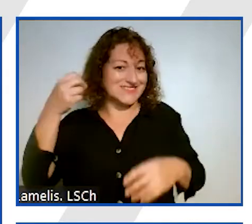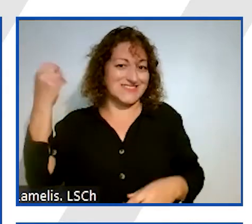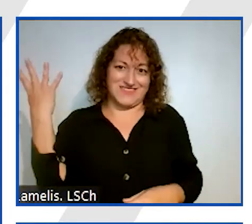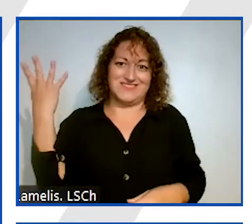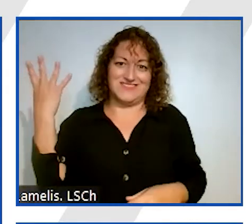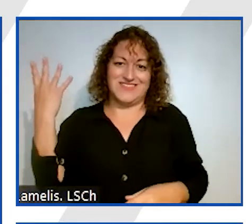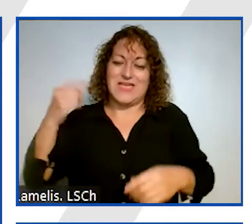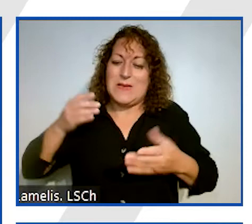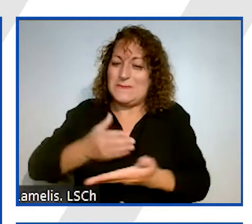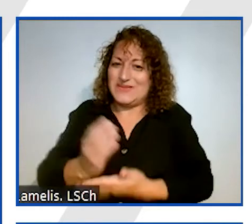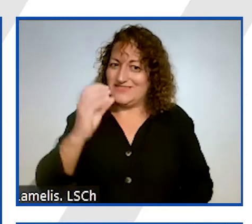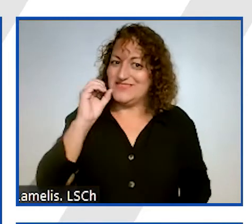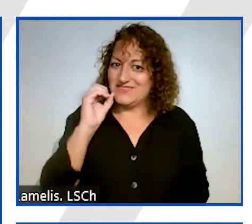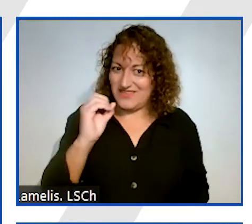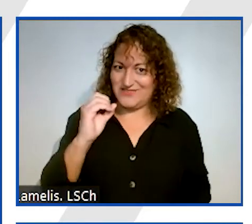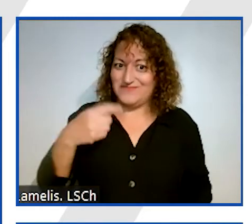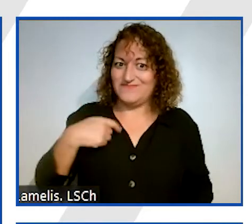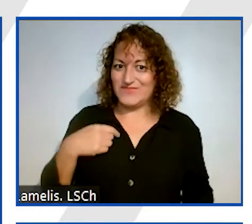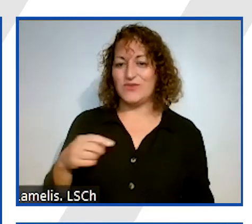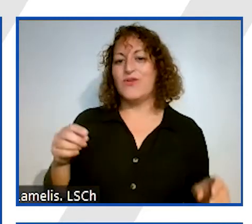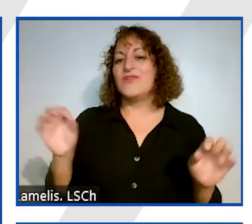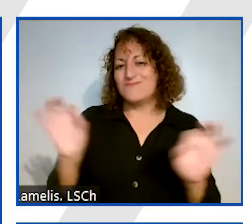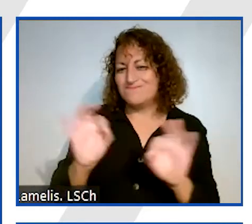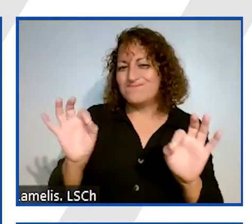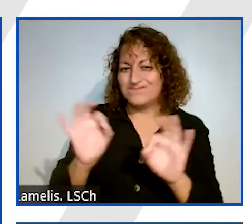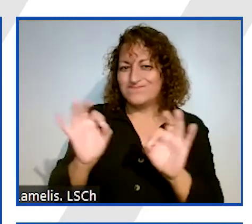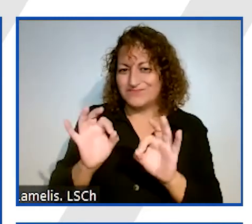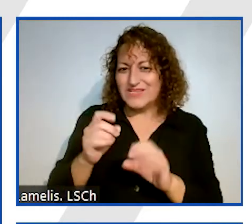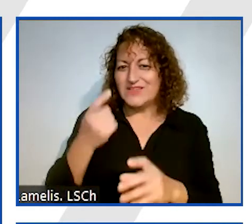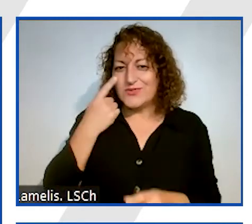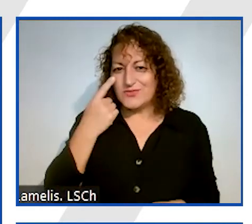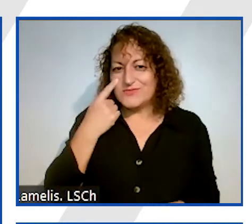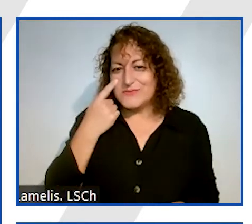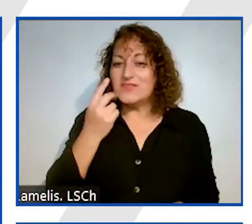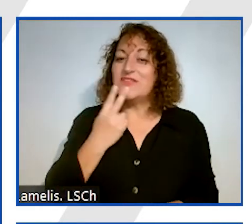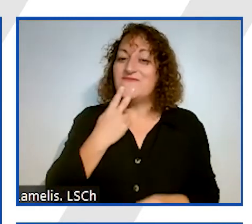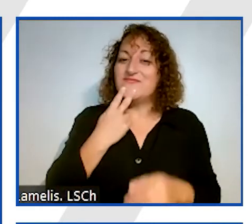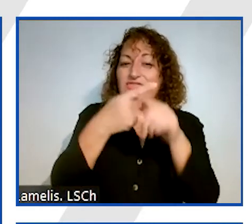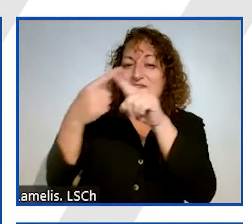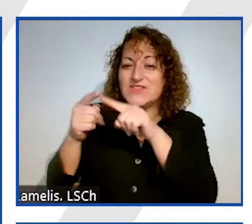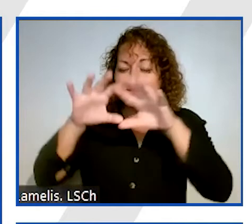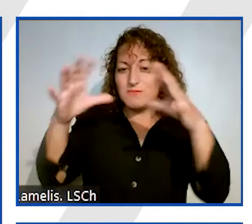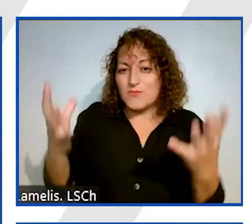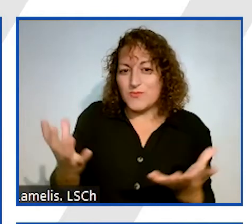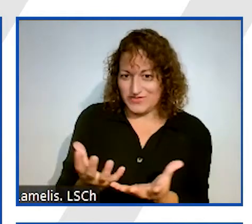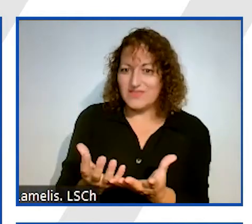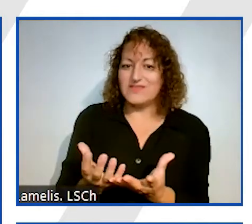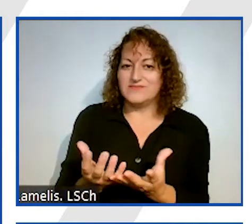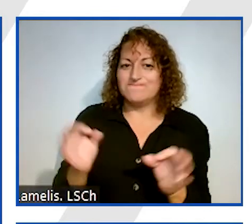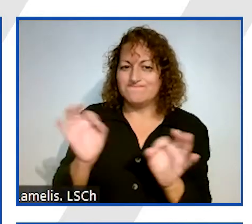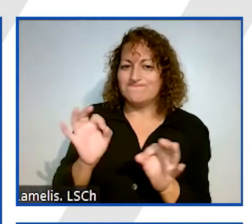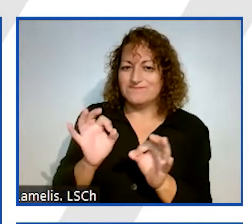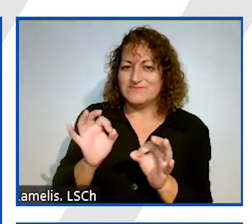cero y permítanme maravillarlos un poquito con el conocimiento de la biodiversidad mundial y vamos